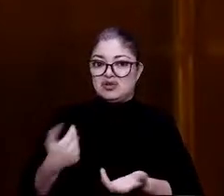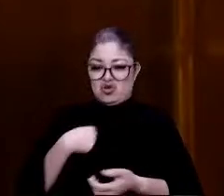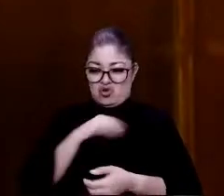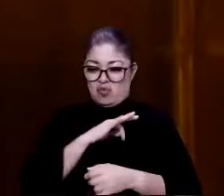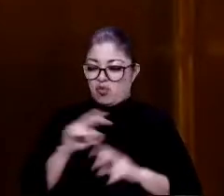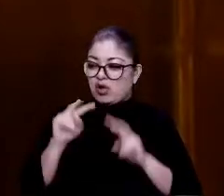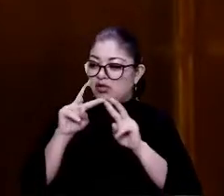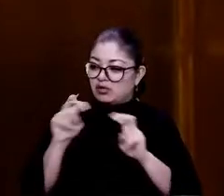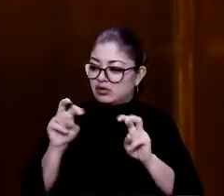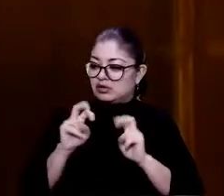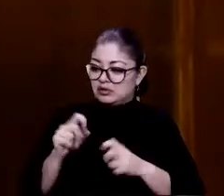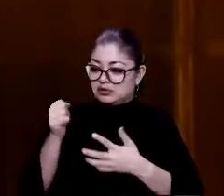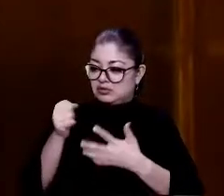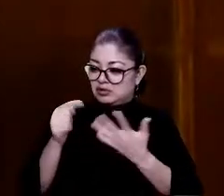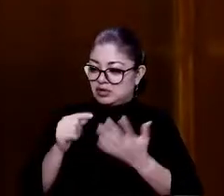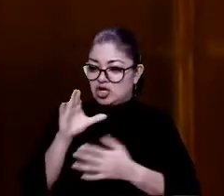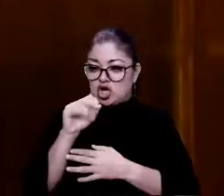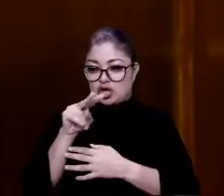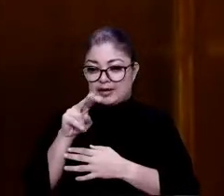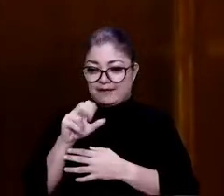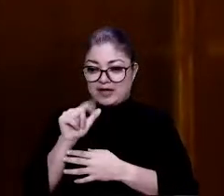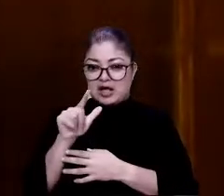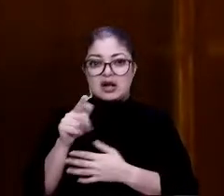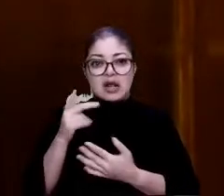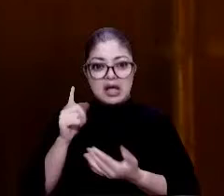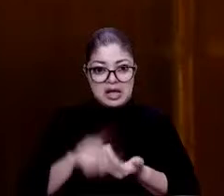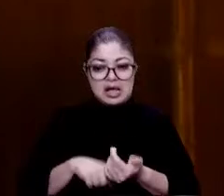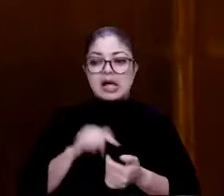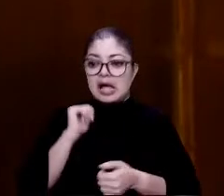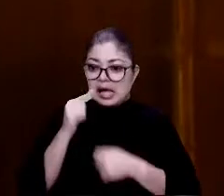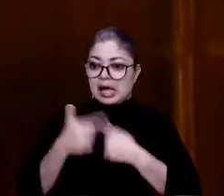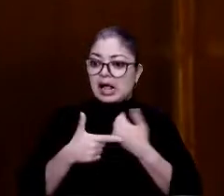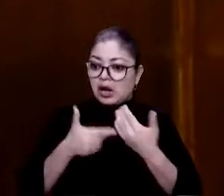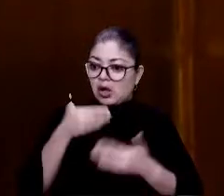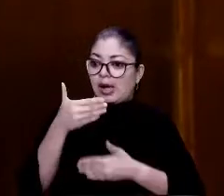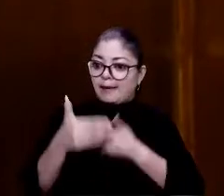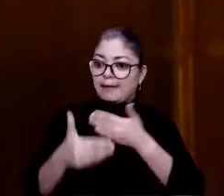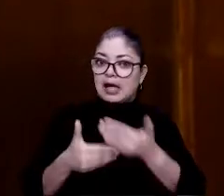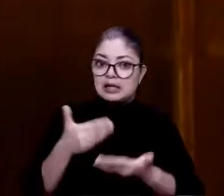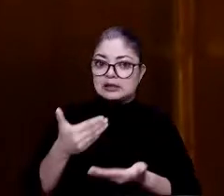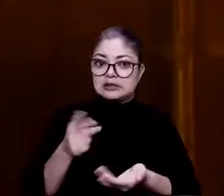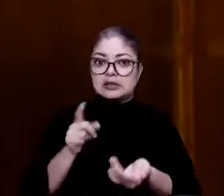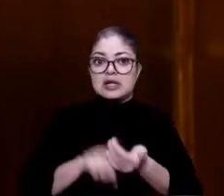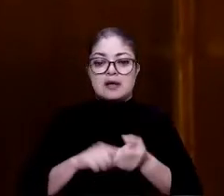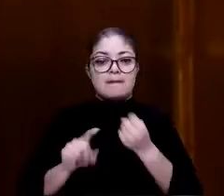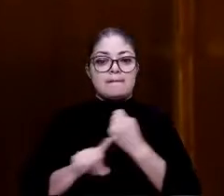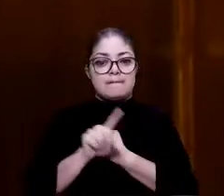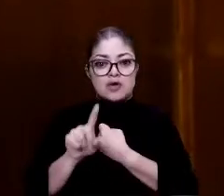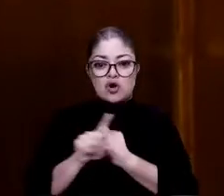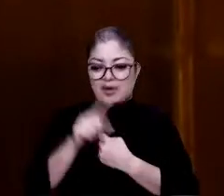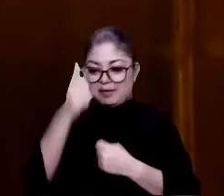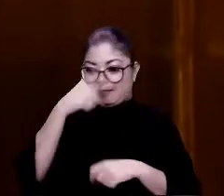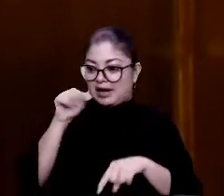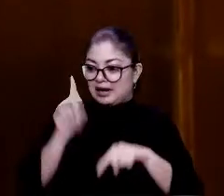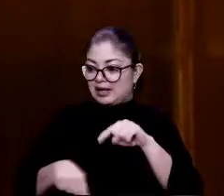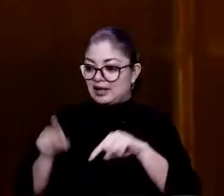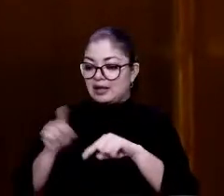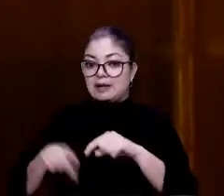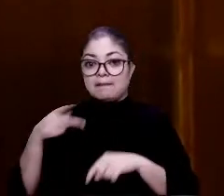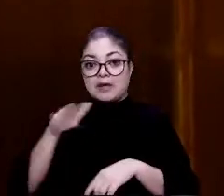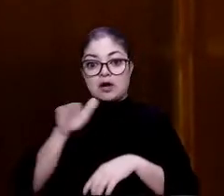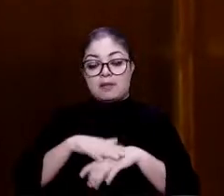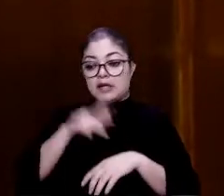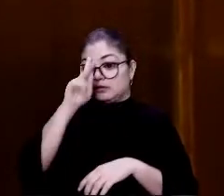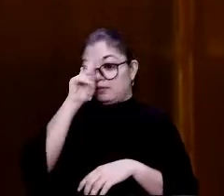de los indicadores del Coneval y referir que hemos tenido avances marginales en paliar los problemas de raíz, pero más marginal,